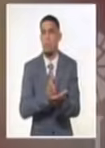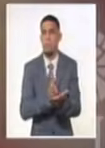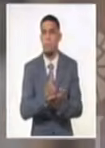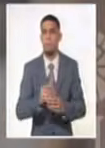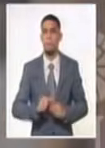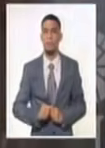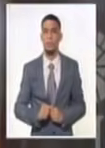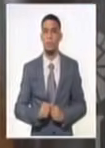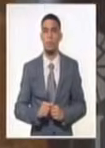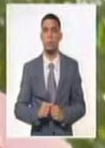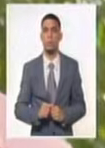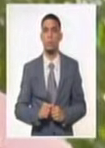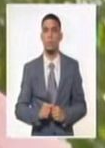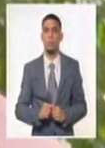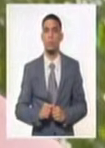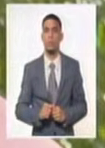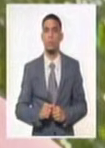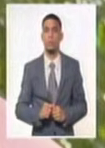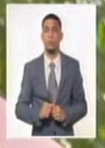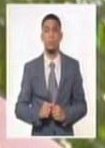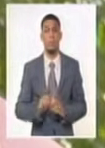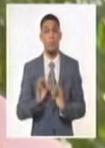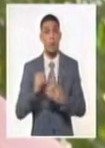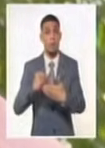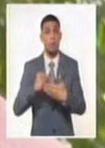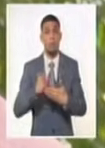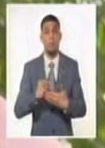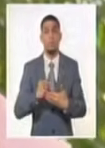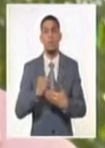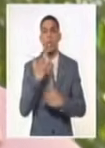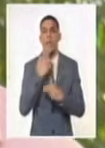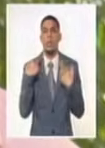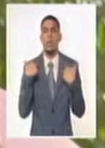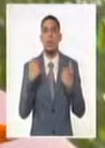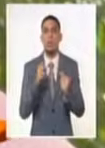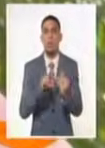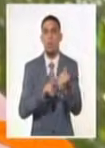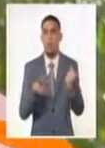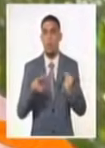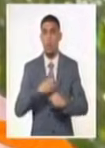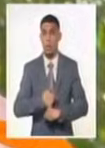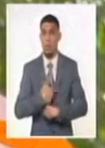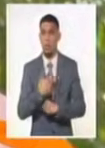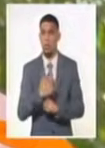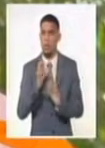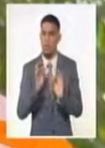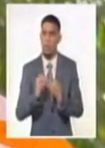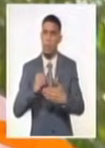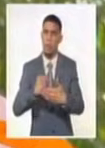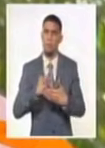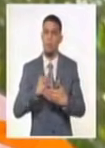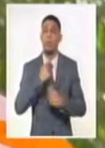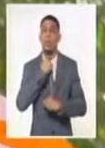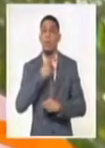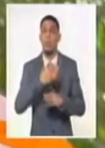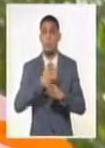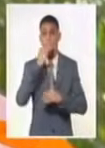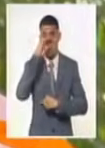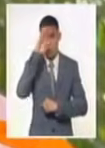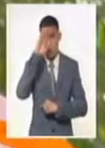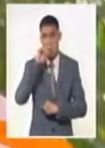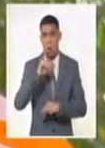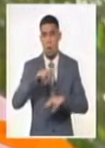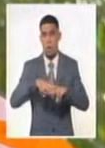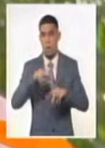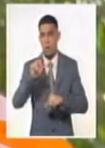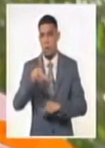que hemos tenido un gran respaldo de las provincias, de las direcciones provinciales de cultura, de nuestras filiales, la de Santiago de Cuba, la de Holguín y